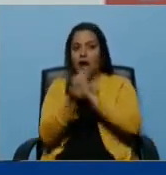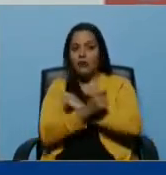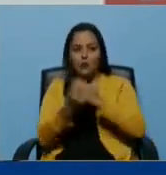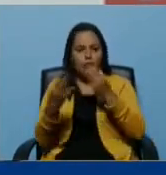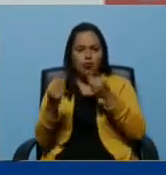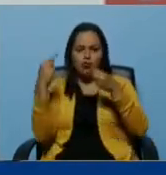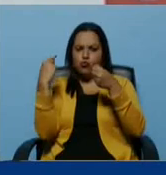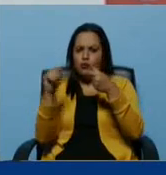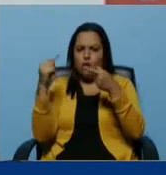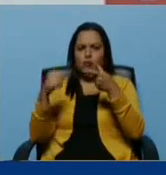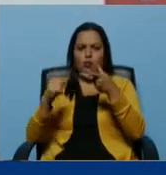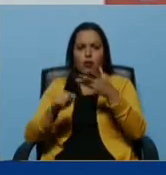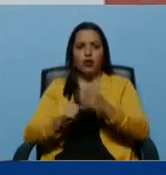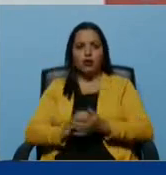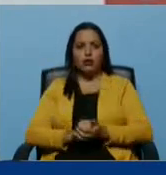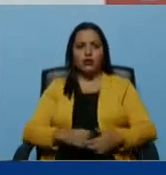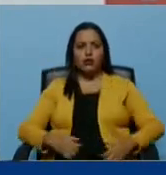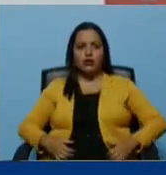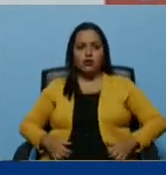cosas.